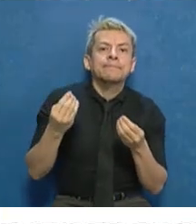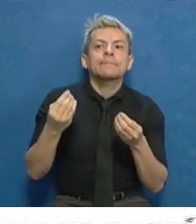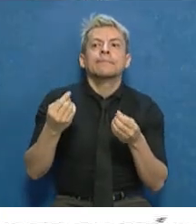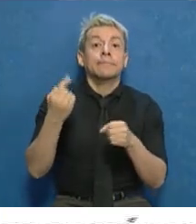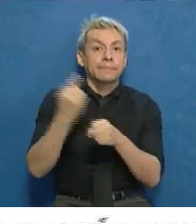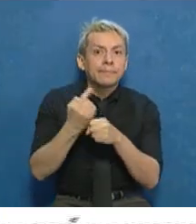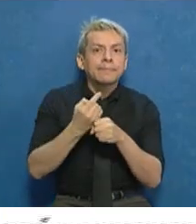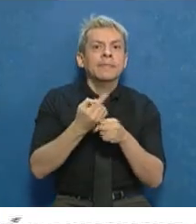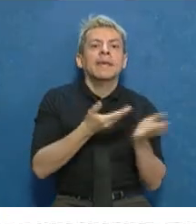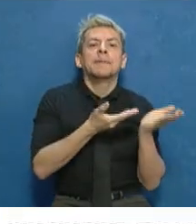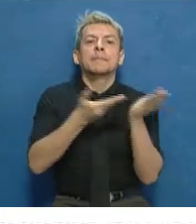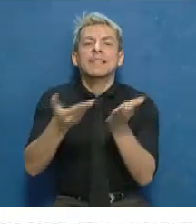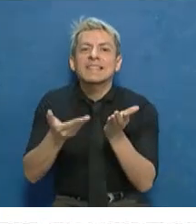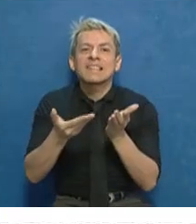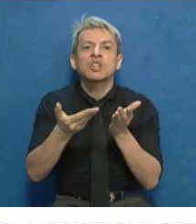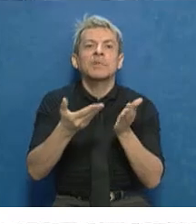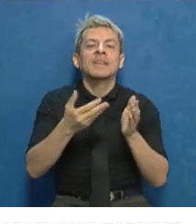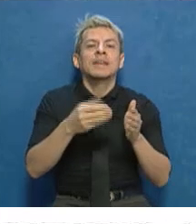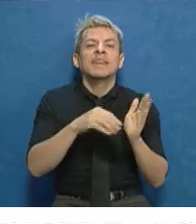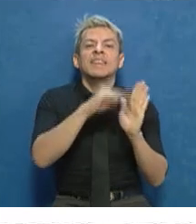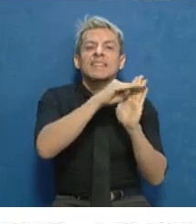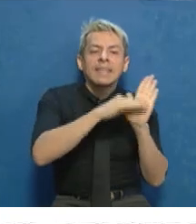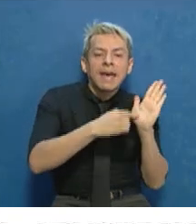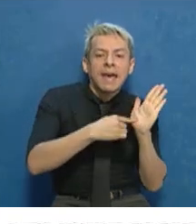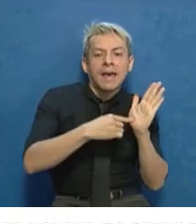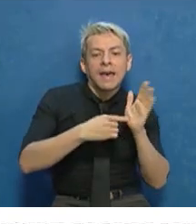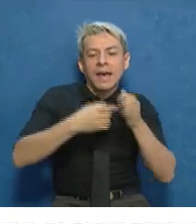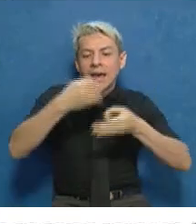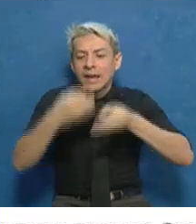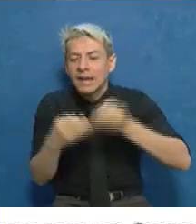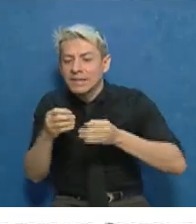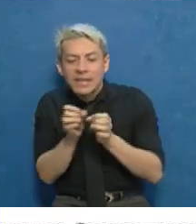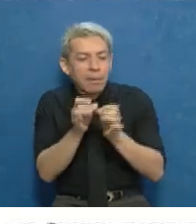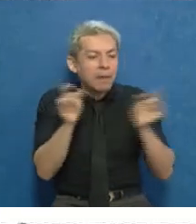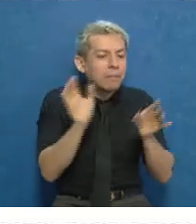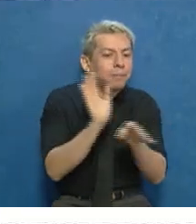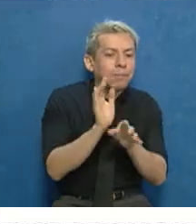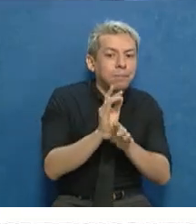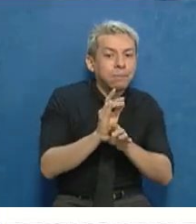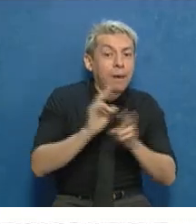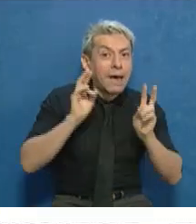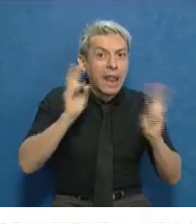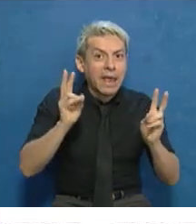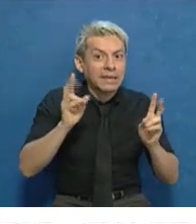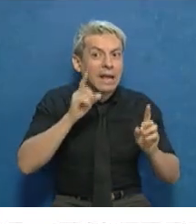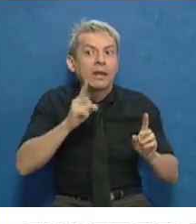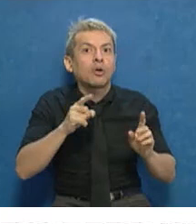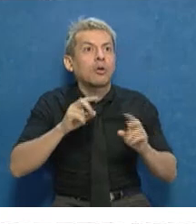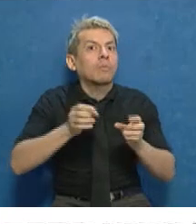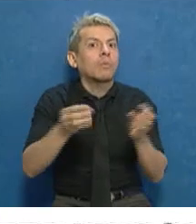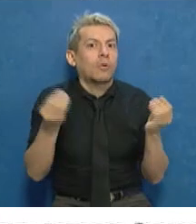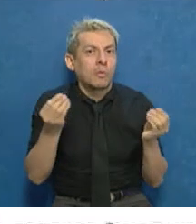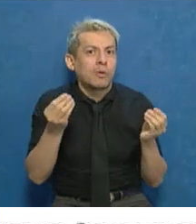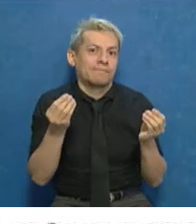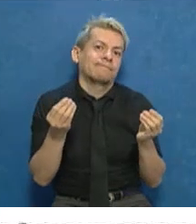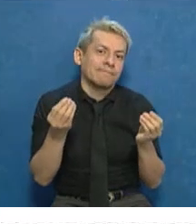guía de análisis epidemiológico que se habla como una especie de semáforo de riesgo epidemiológico que se va a ir analizando en